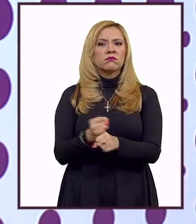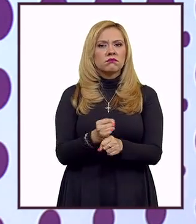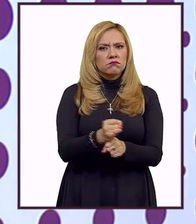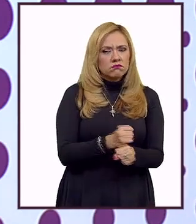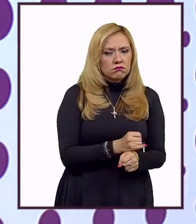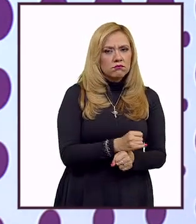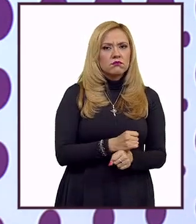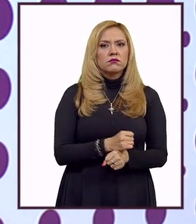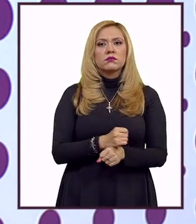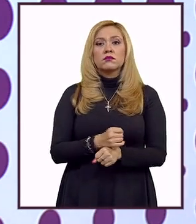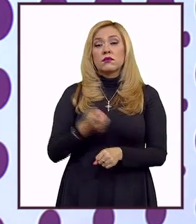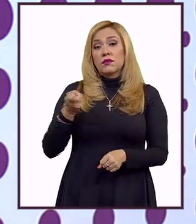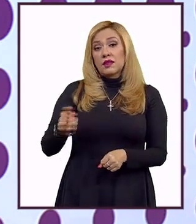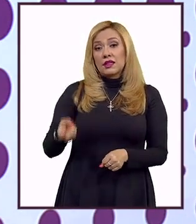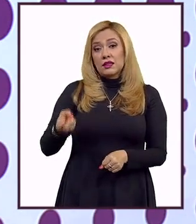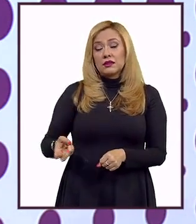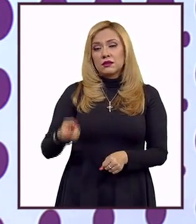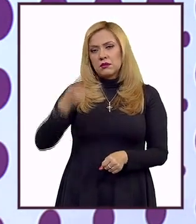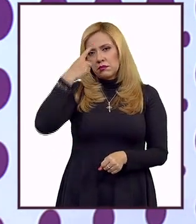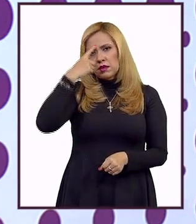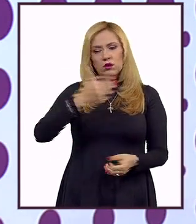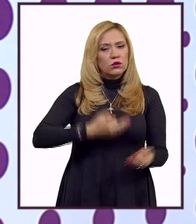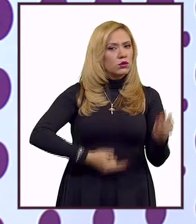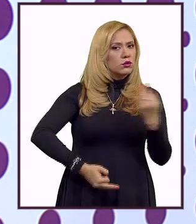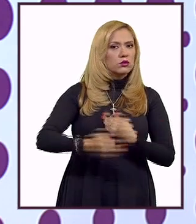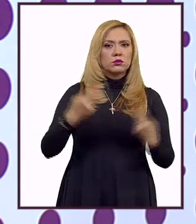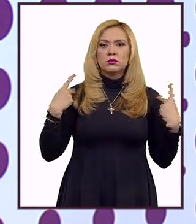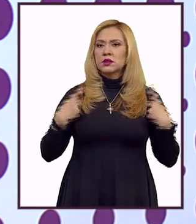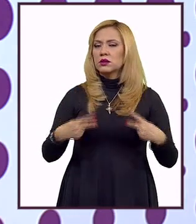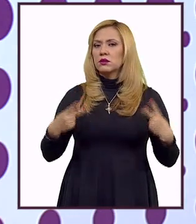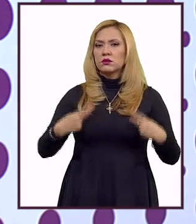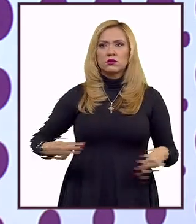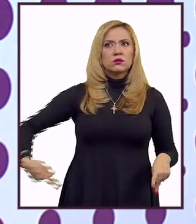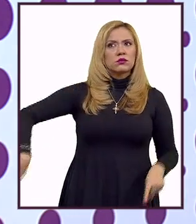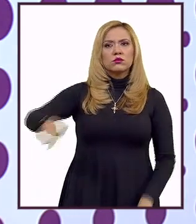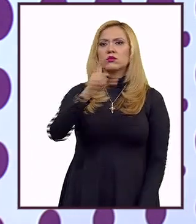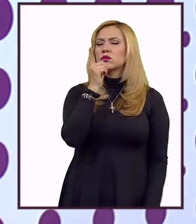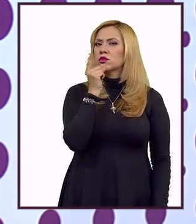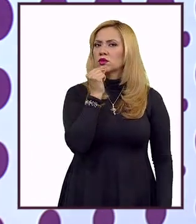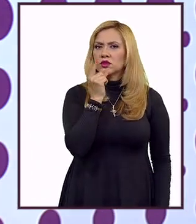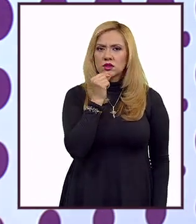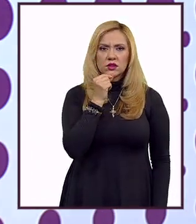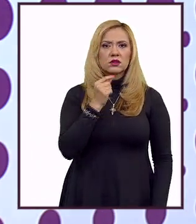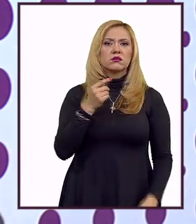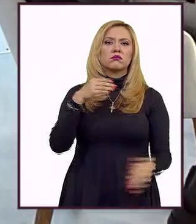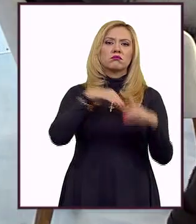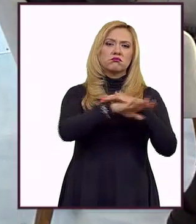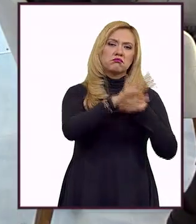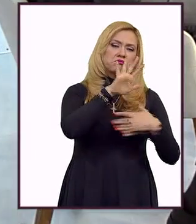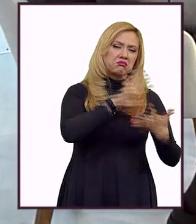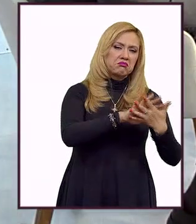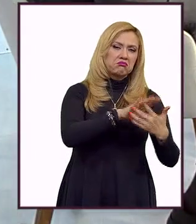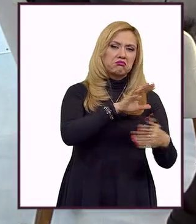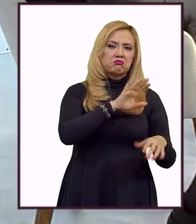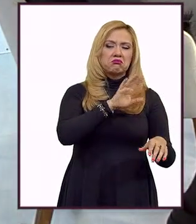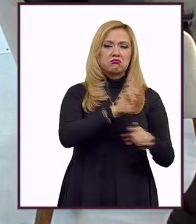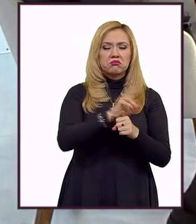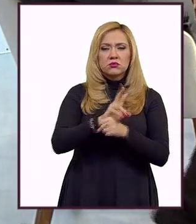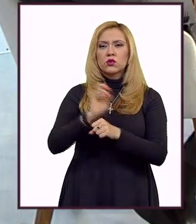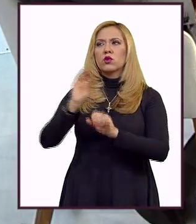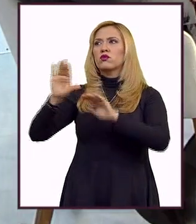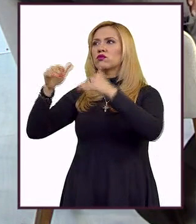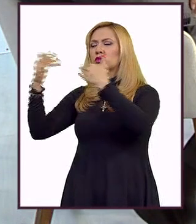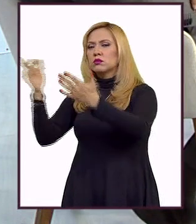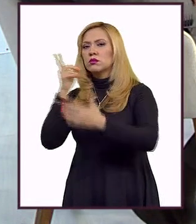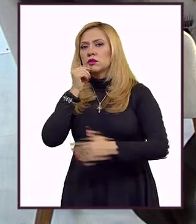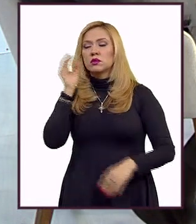¿no? Y esa obligación es para cualquier persona servidora pública. En cuanto tenga la presunción o la noticia de que existe posiblemente